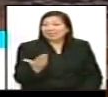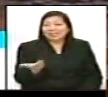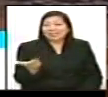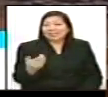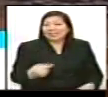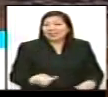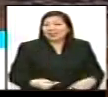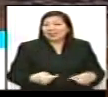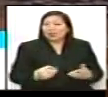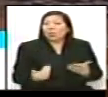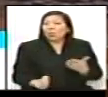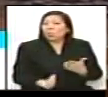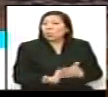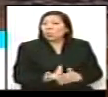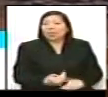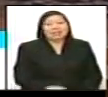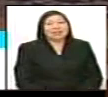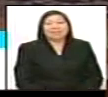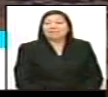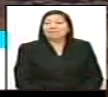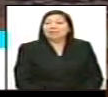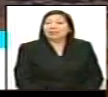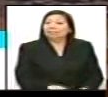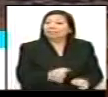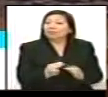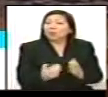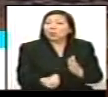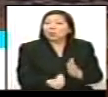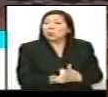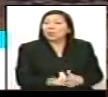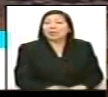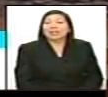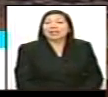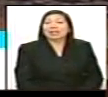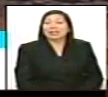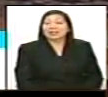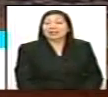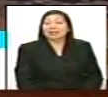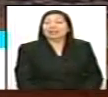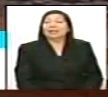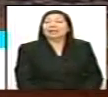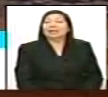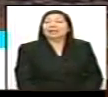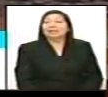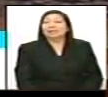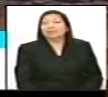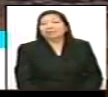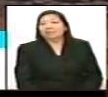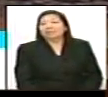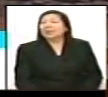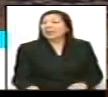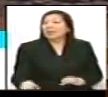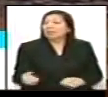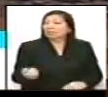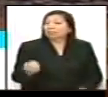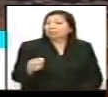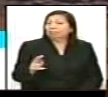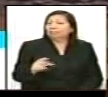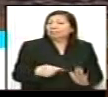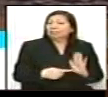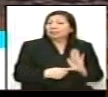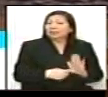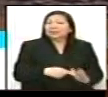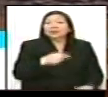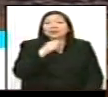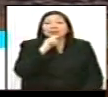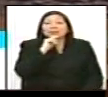un debate nuevo, no es una forma de argumentación nueva. La cuota ha logrado duplicar la presencia de